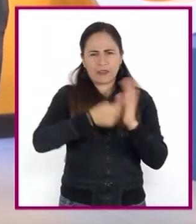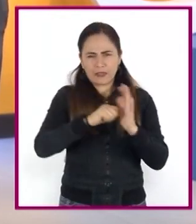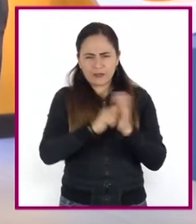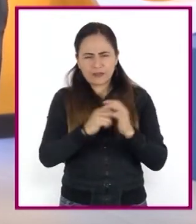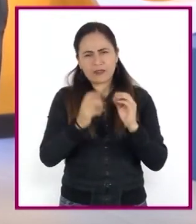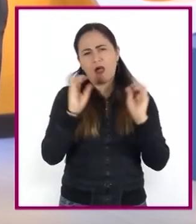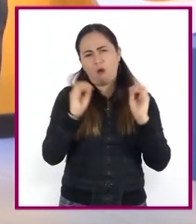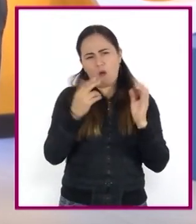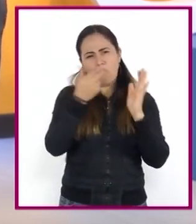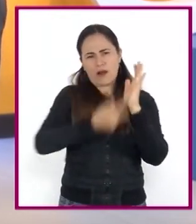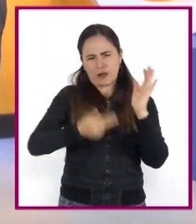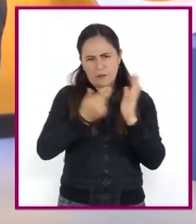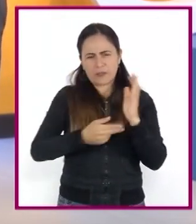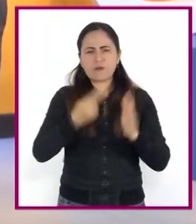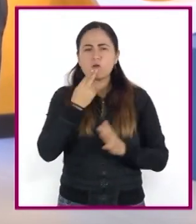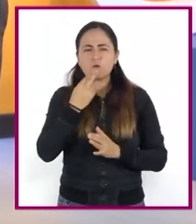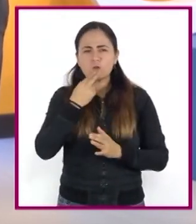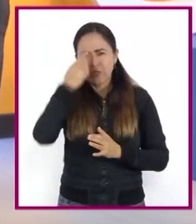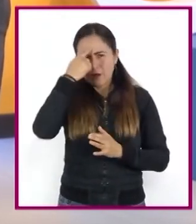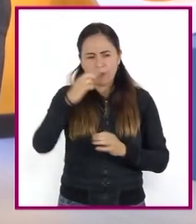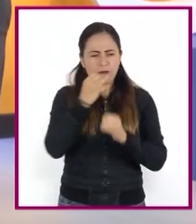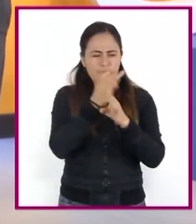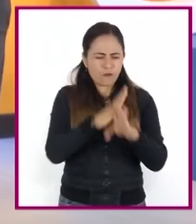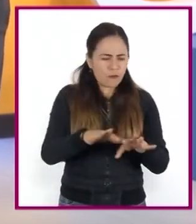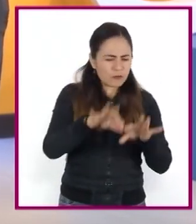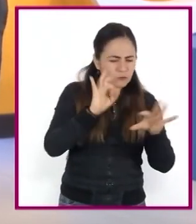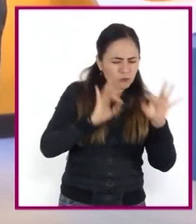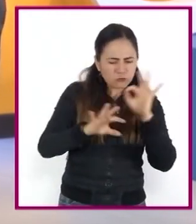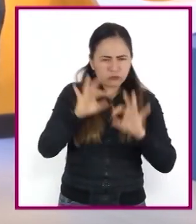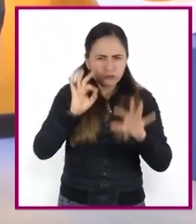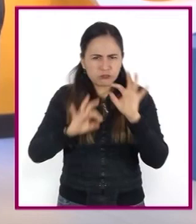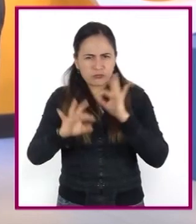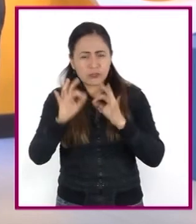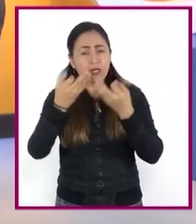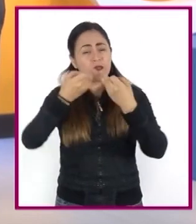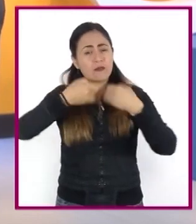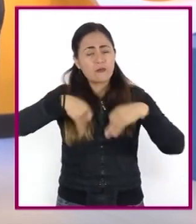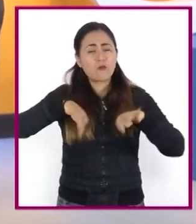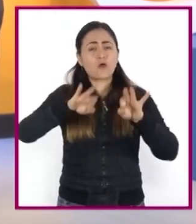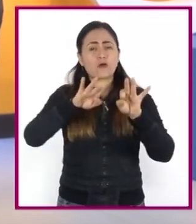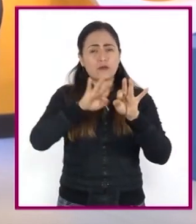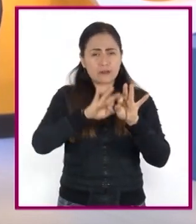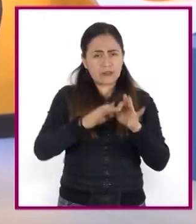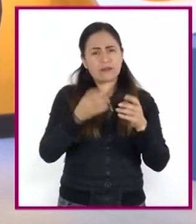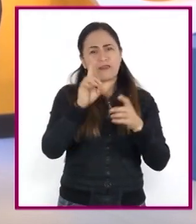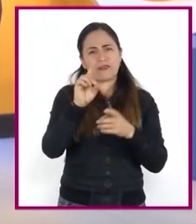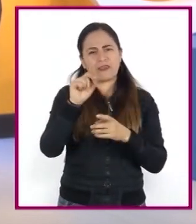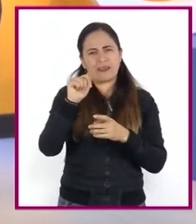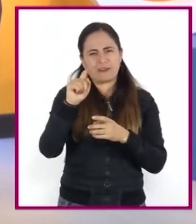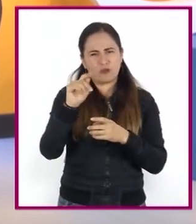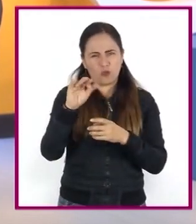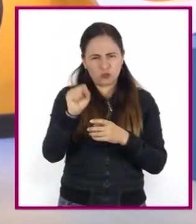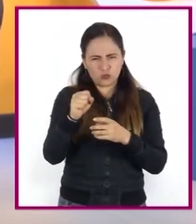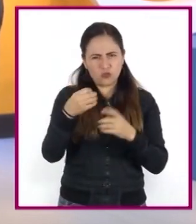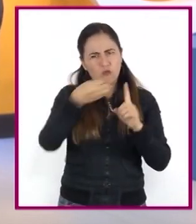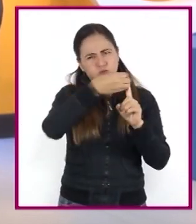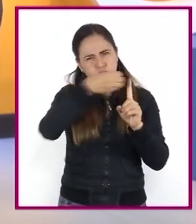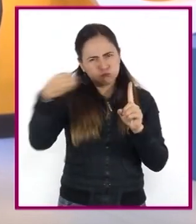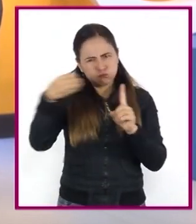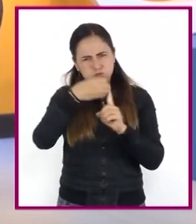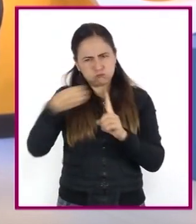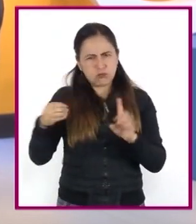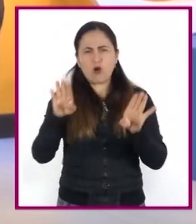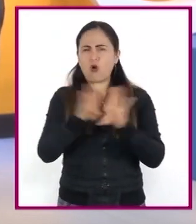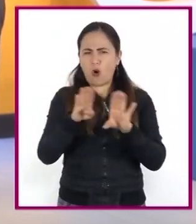que utilicemos para recolectar información, es importante organizar los datos en tablas de